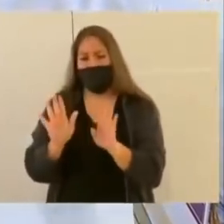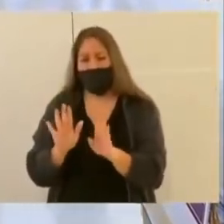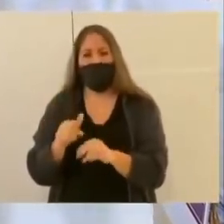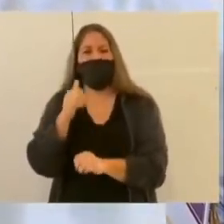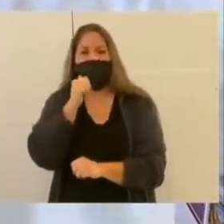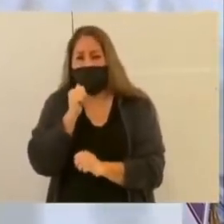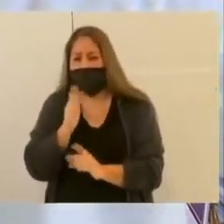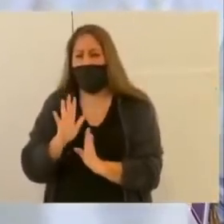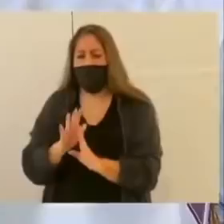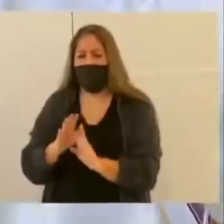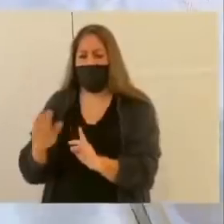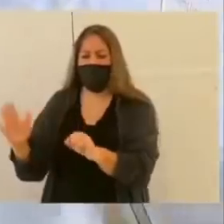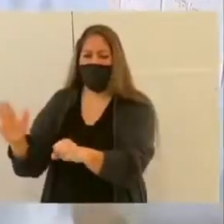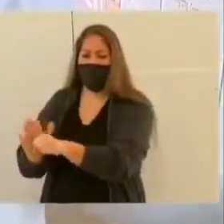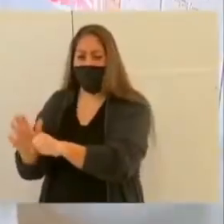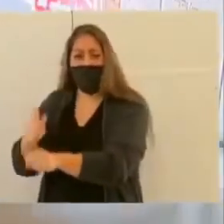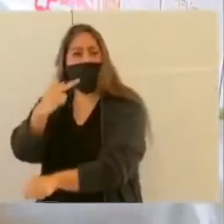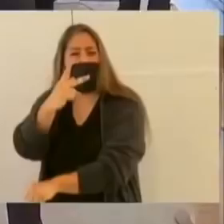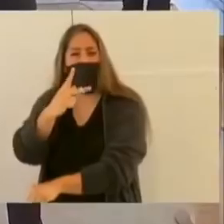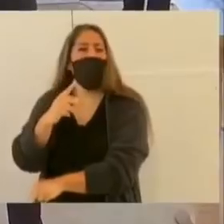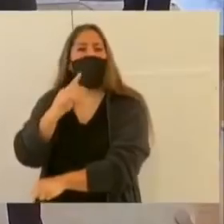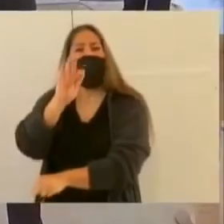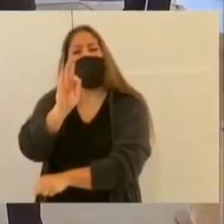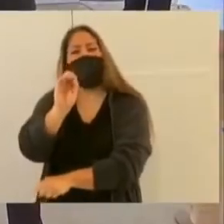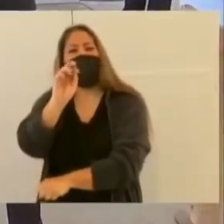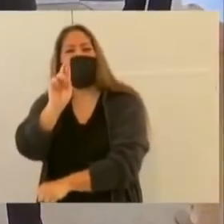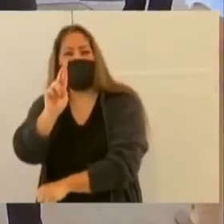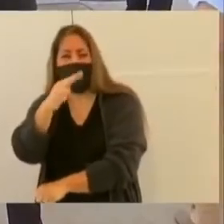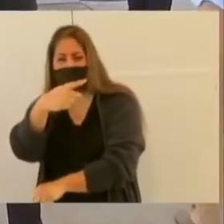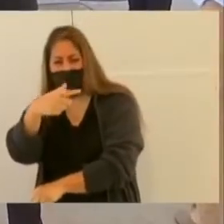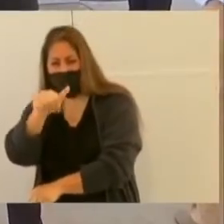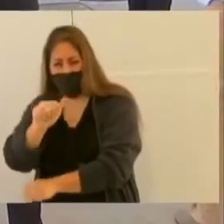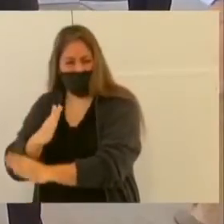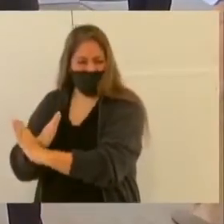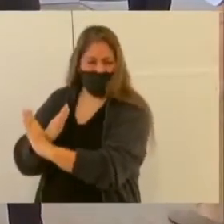las fugas en los 9 municipios